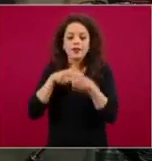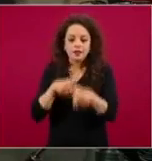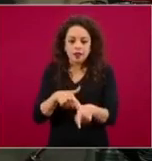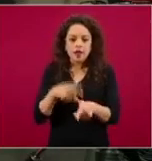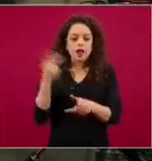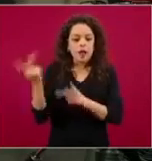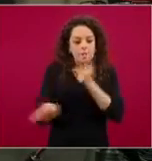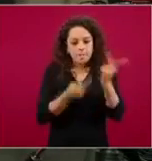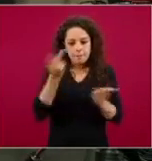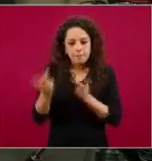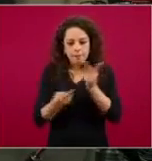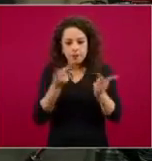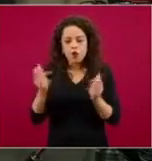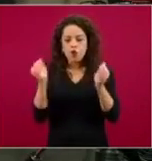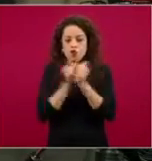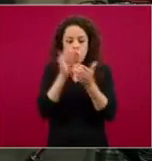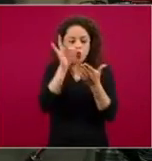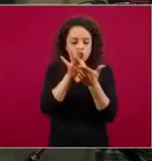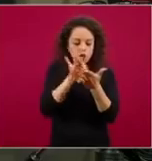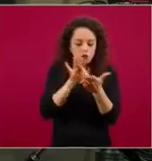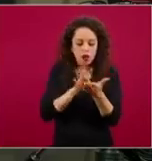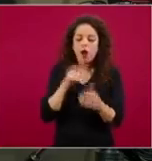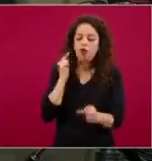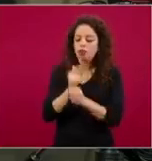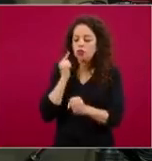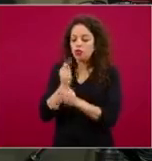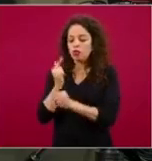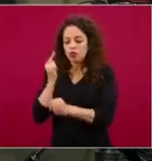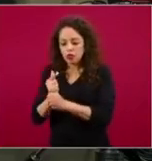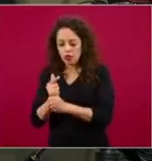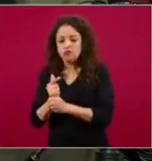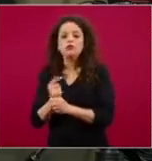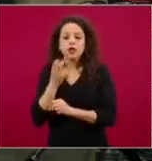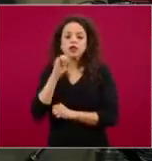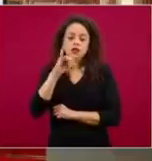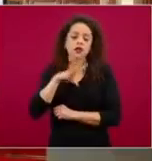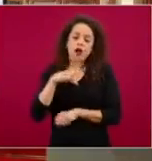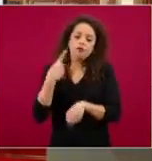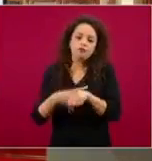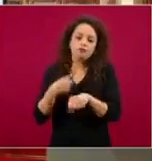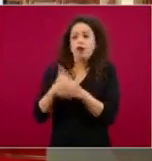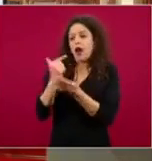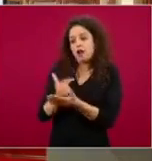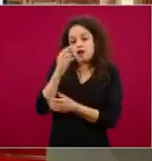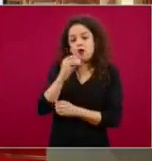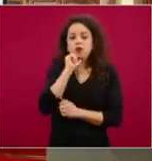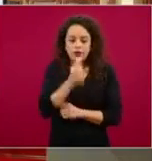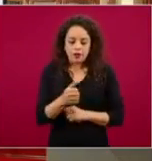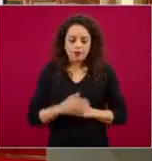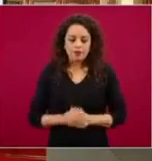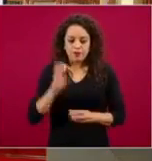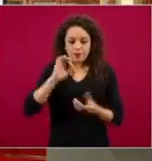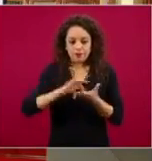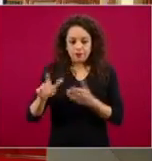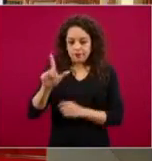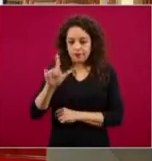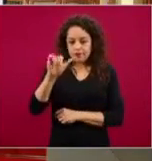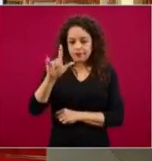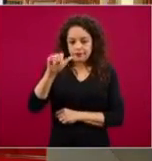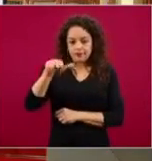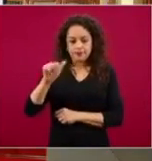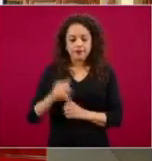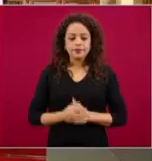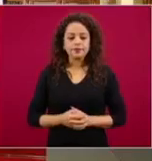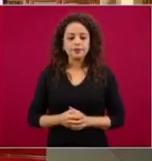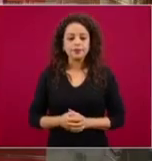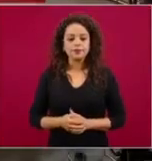los puntajes de riesgo que se van identificando. Gracias, Liliana. Estábamos por acá. No, Arturo, ayer sí le dimos